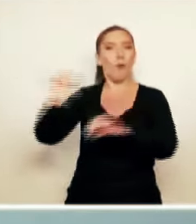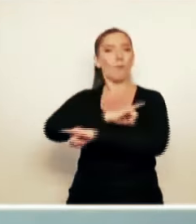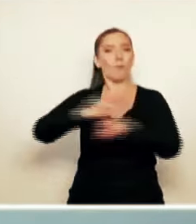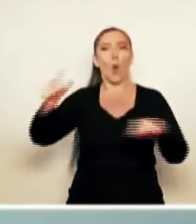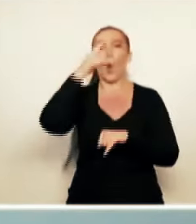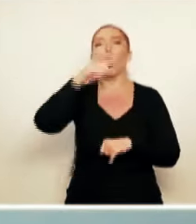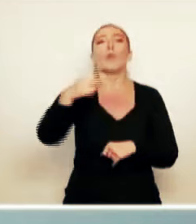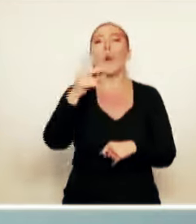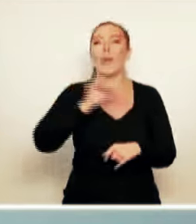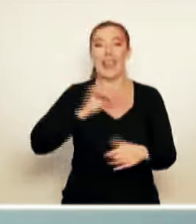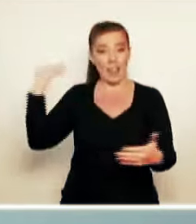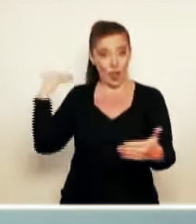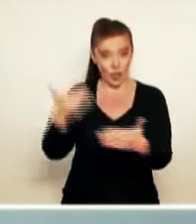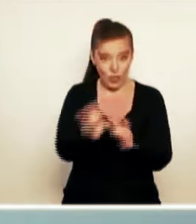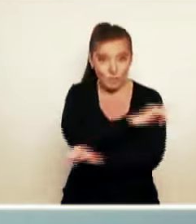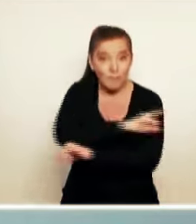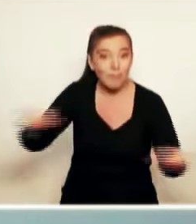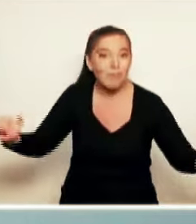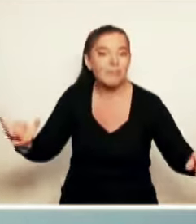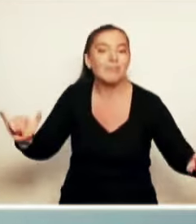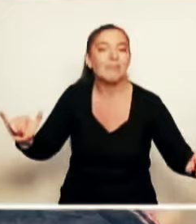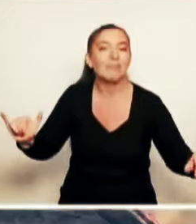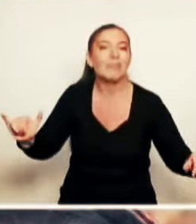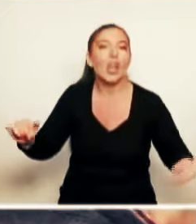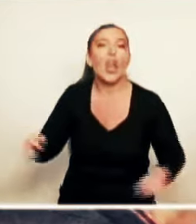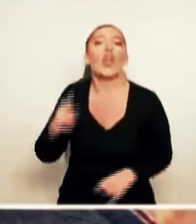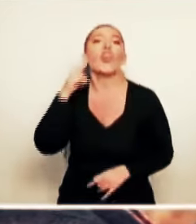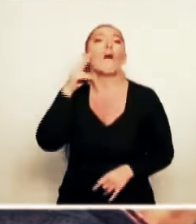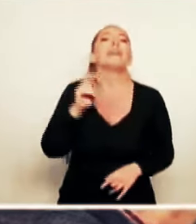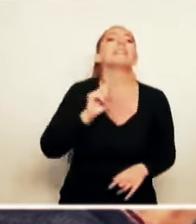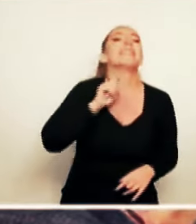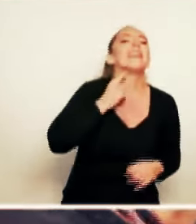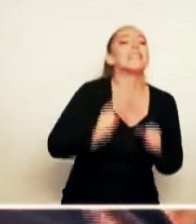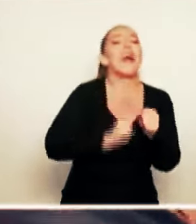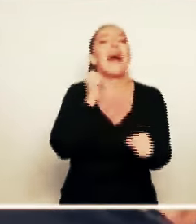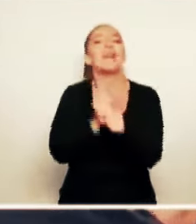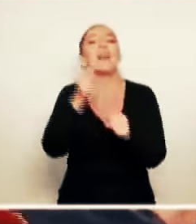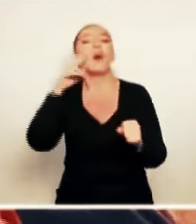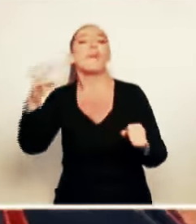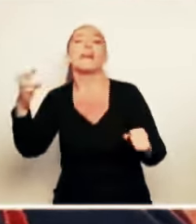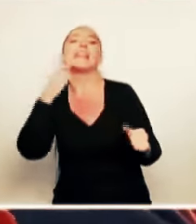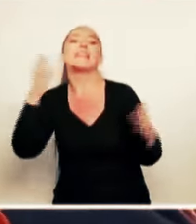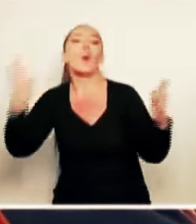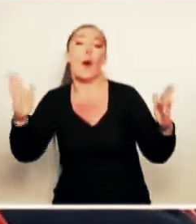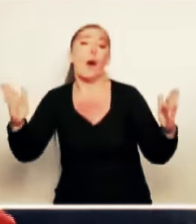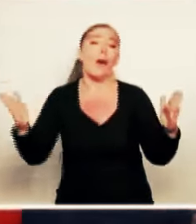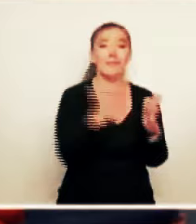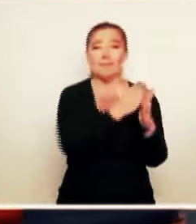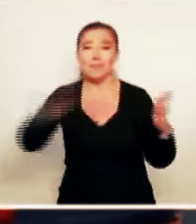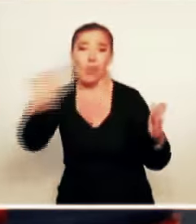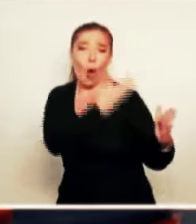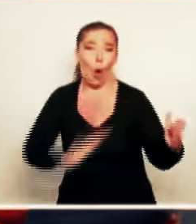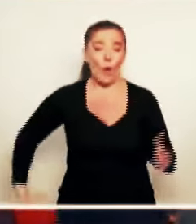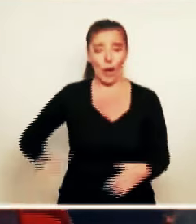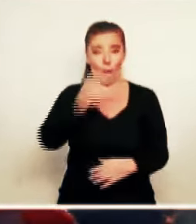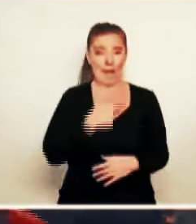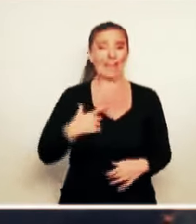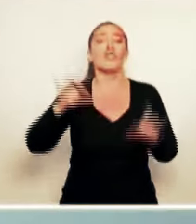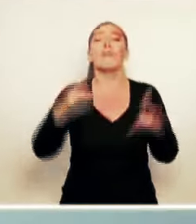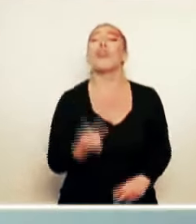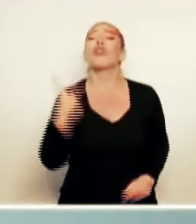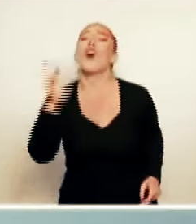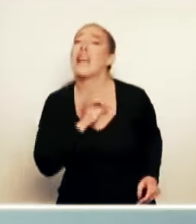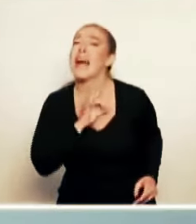últimos 20 años? Del 2003 al 2019. Entera toda la gestión de Macri y solamente 2 años de nuestra